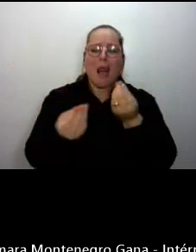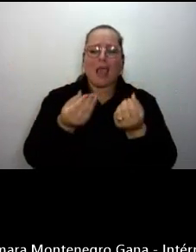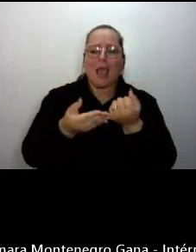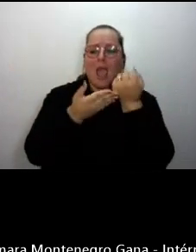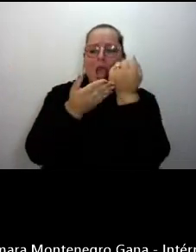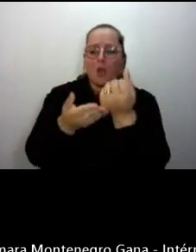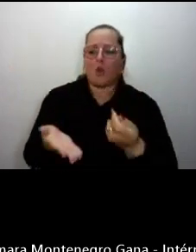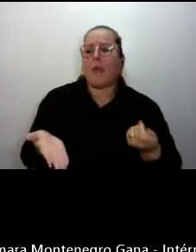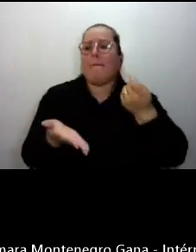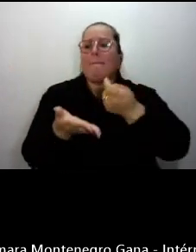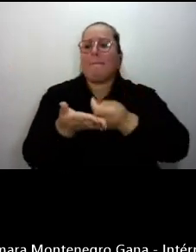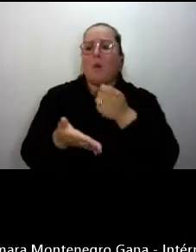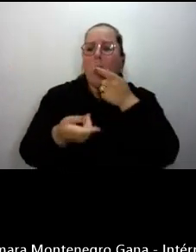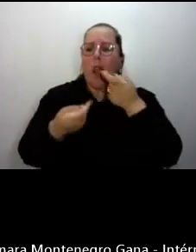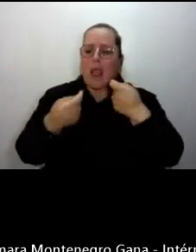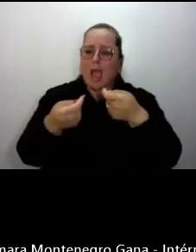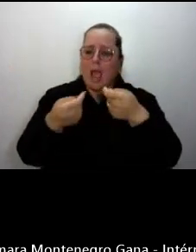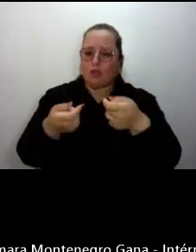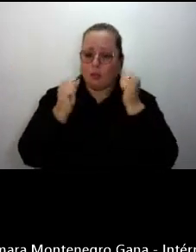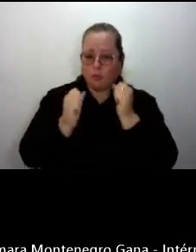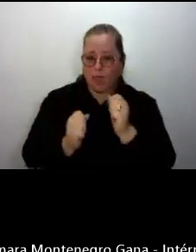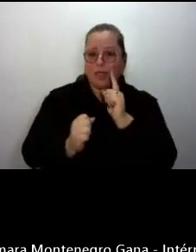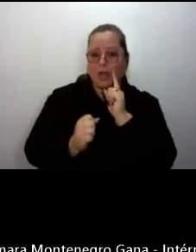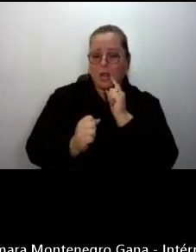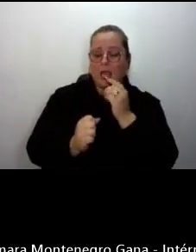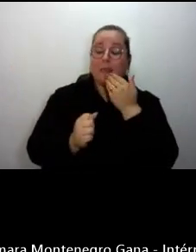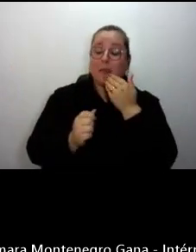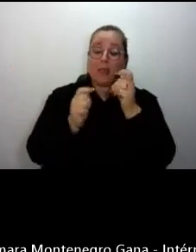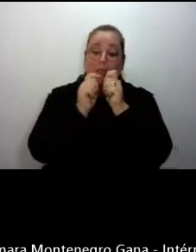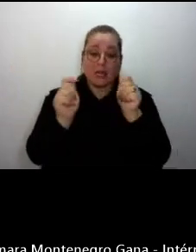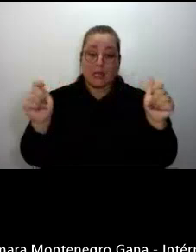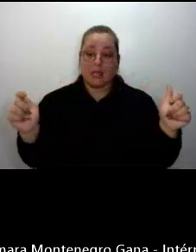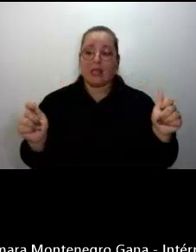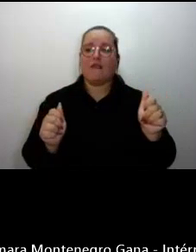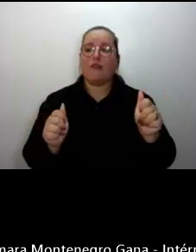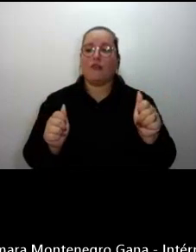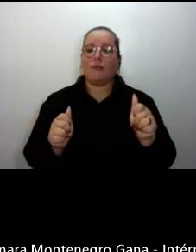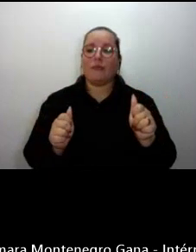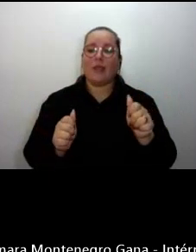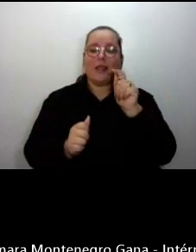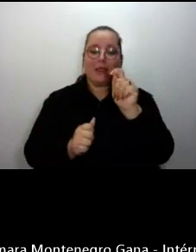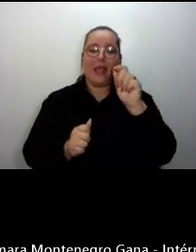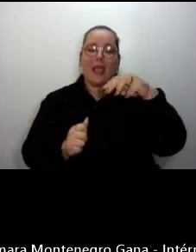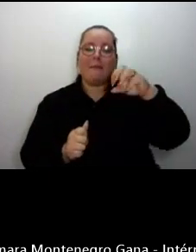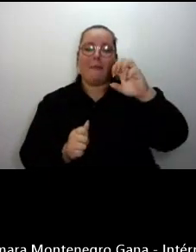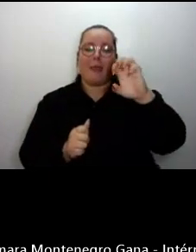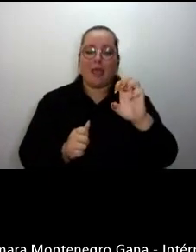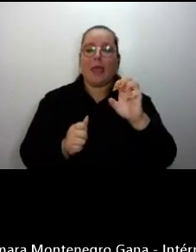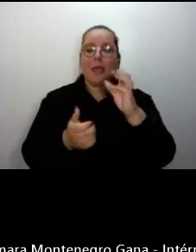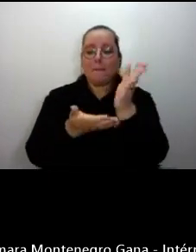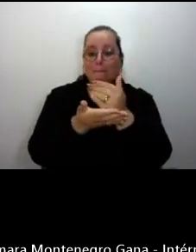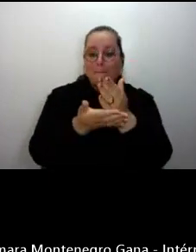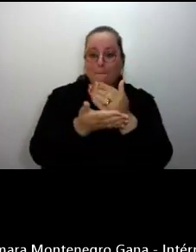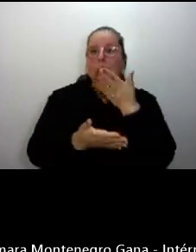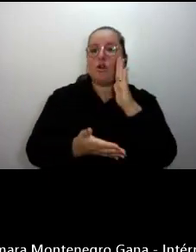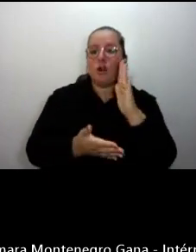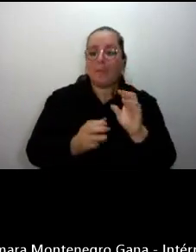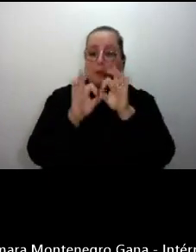los gastos que se pueden impetrar. Y los directivos, sobre todo a través del PME, ¿cierto?, del Plan de Mejoramiento Educativo,